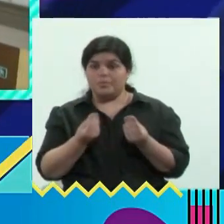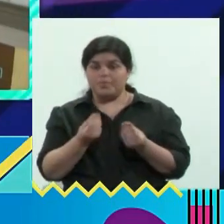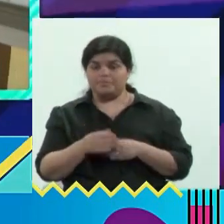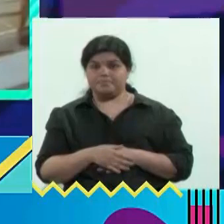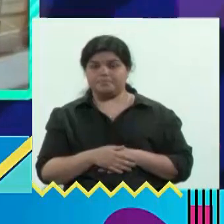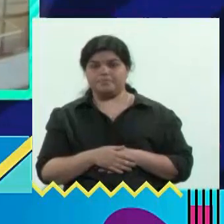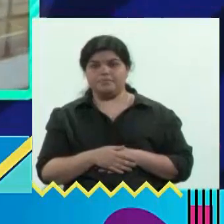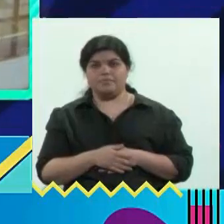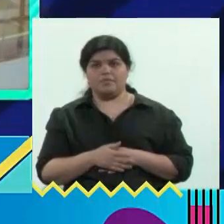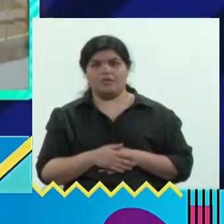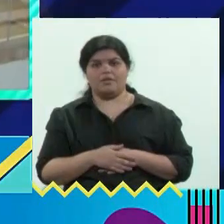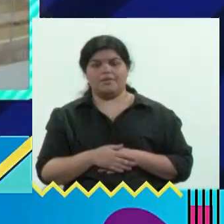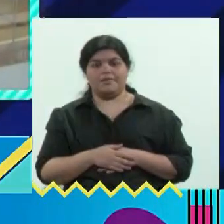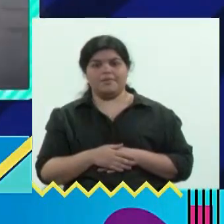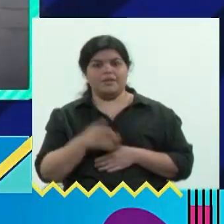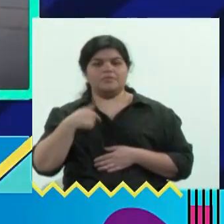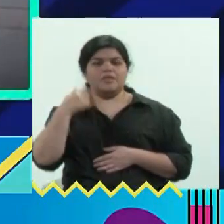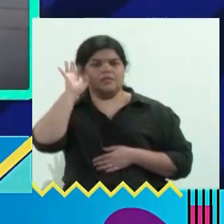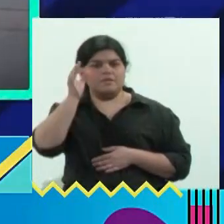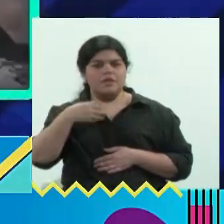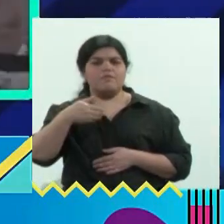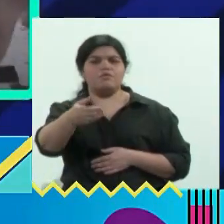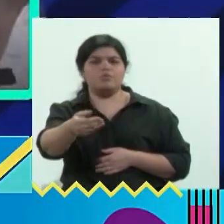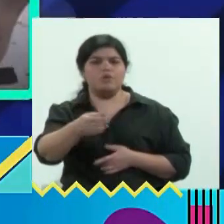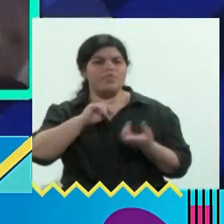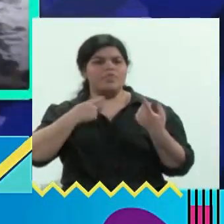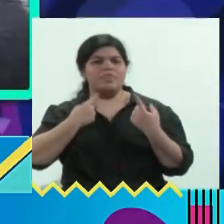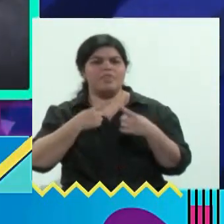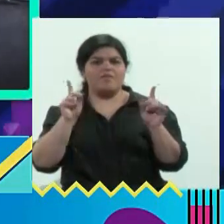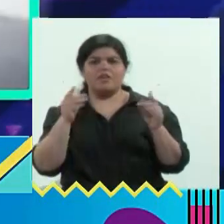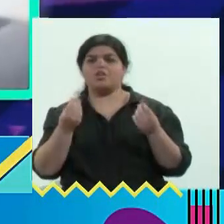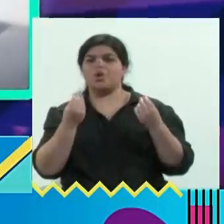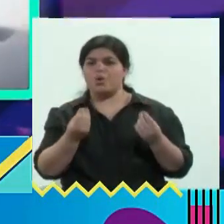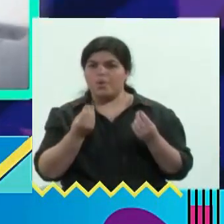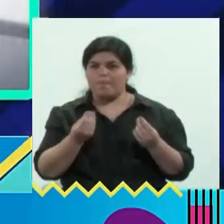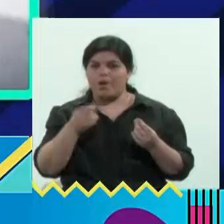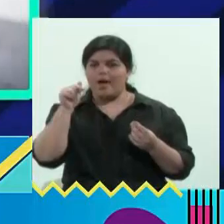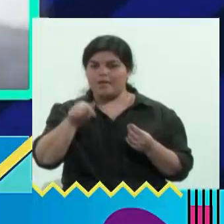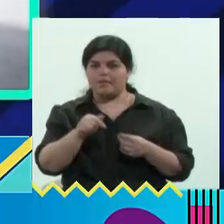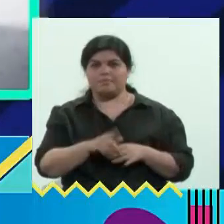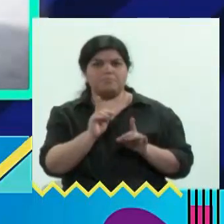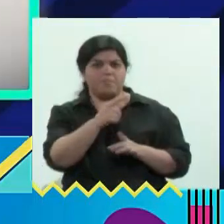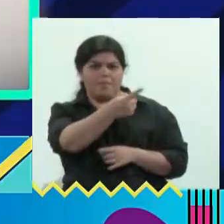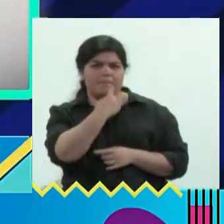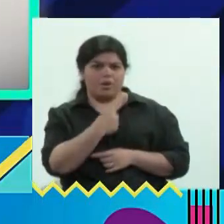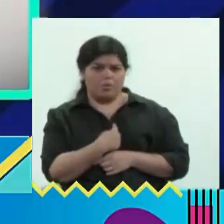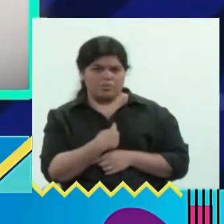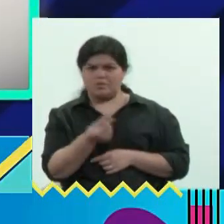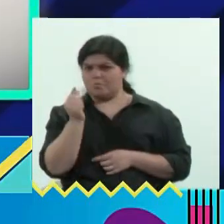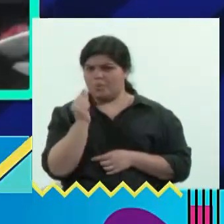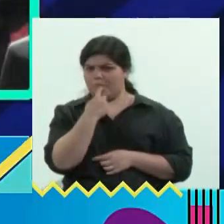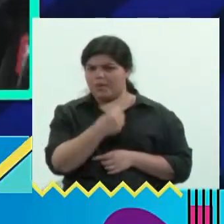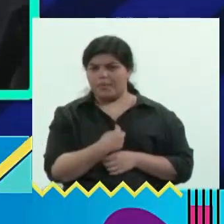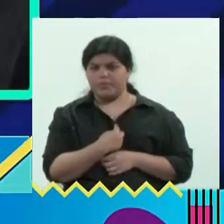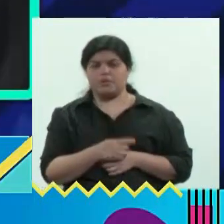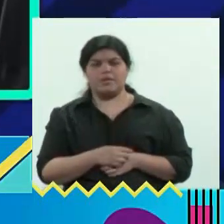cómo podemos entrever un futuro diferente. Hay una pregunta que hizo alguien recientemente que decía, ¿hasta